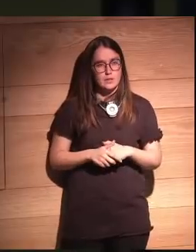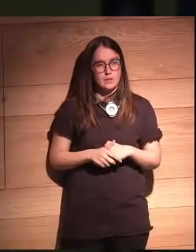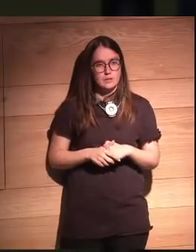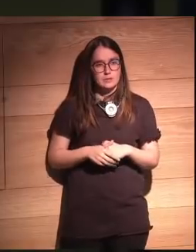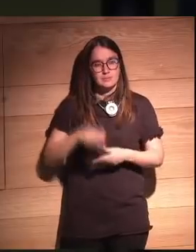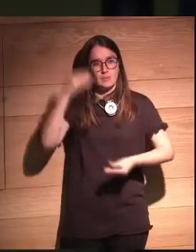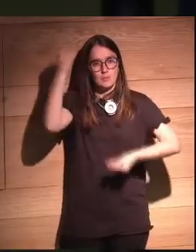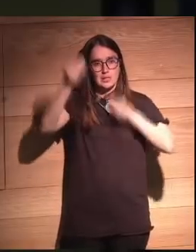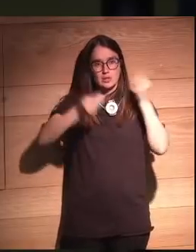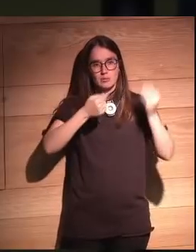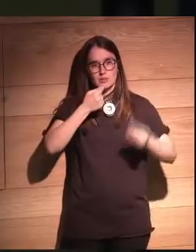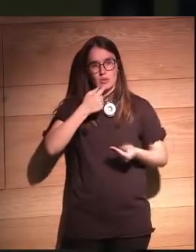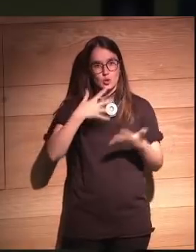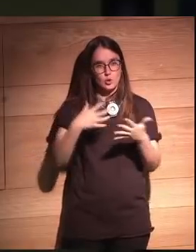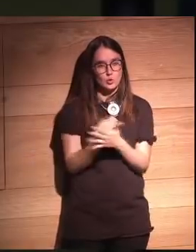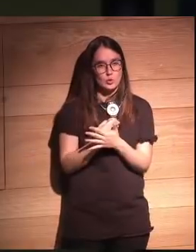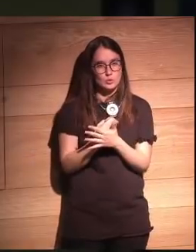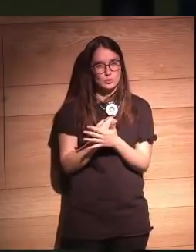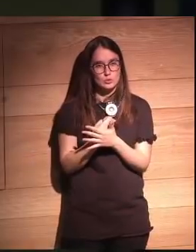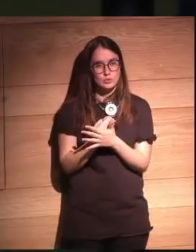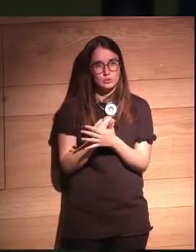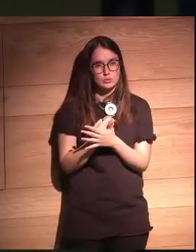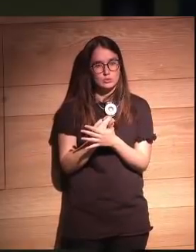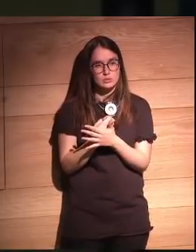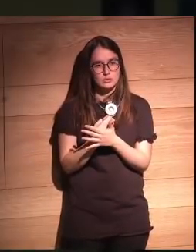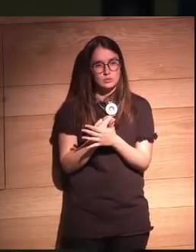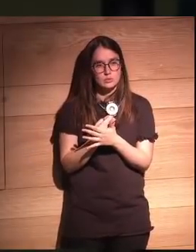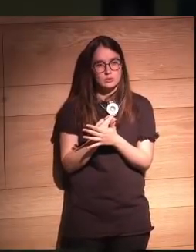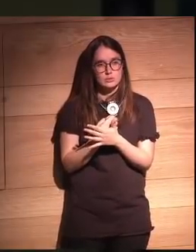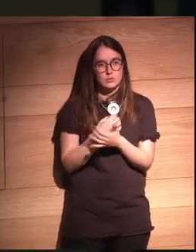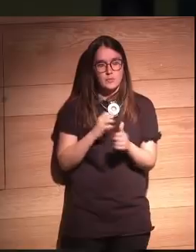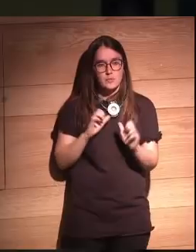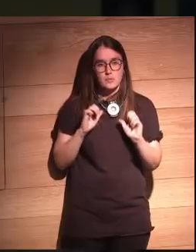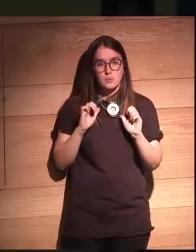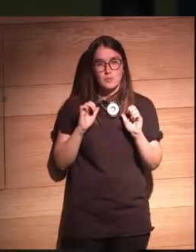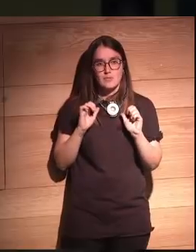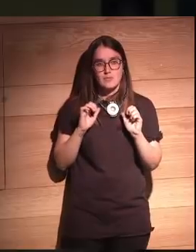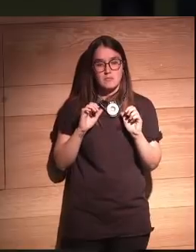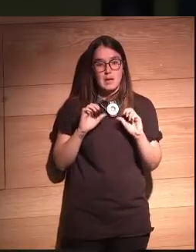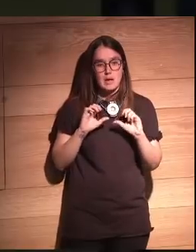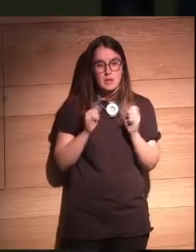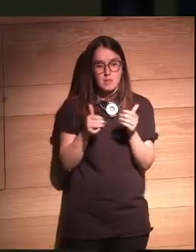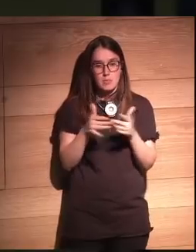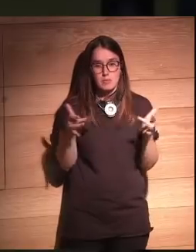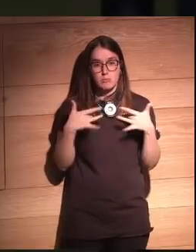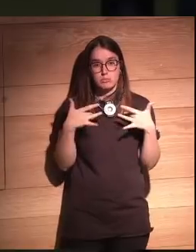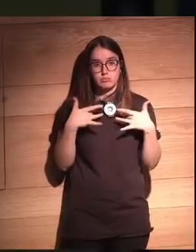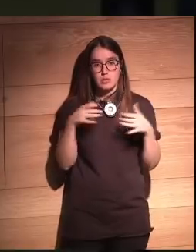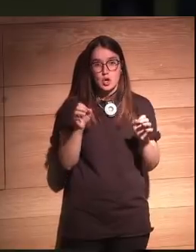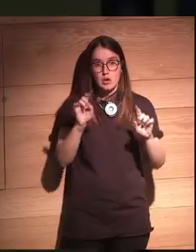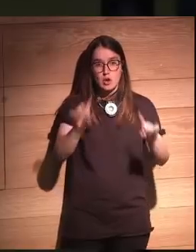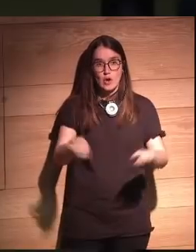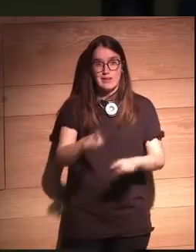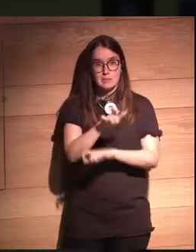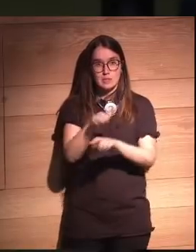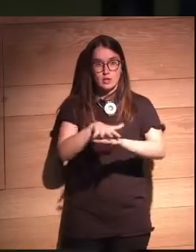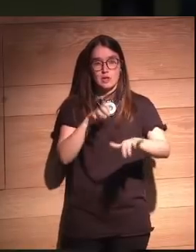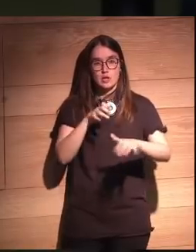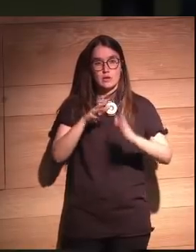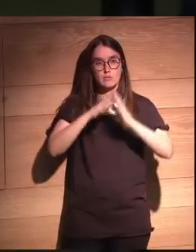Creo que lo que hemos estado diciendo todos es que no empezamos desde cero. La mayor parte de la gente